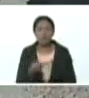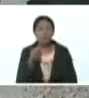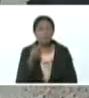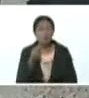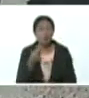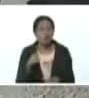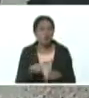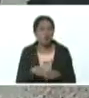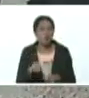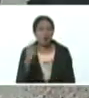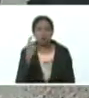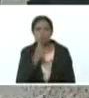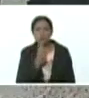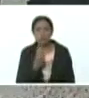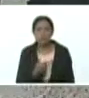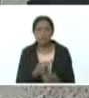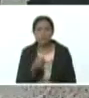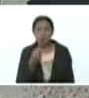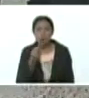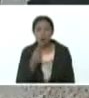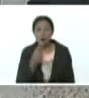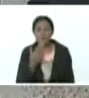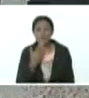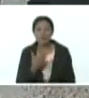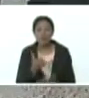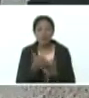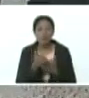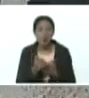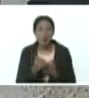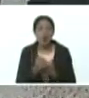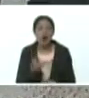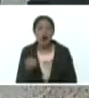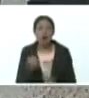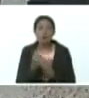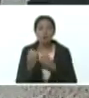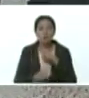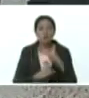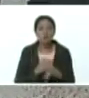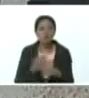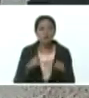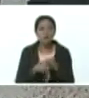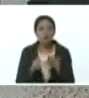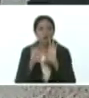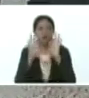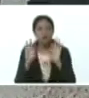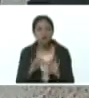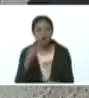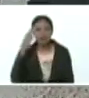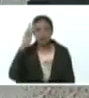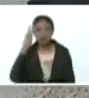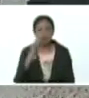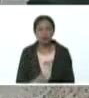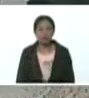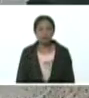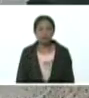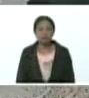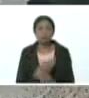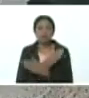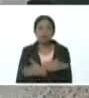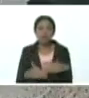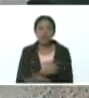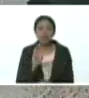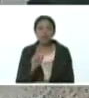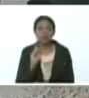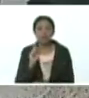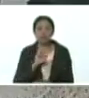posgrados. Vamos a pedir ayuda, apoyo internacional a la misión cubana. Necesitamos